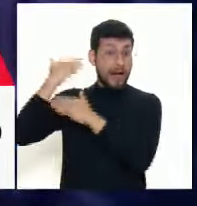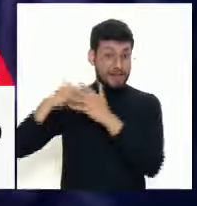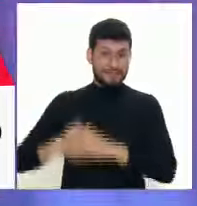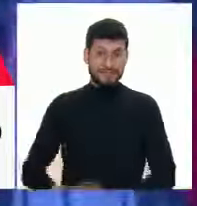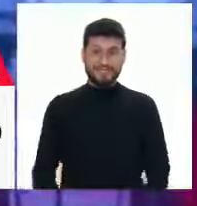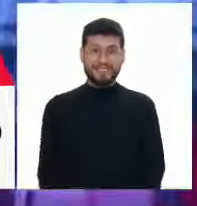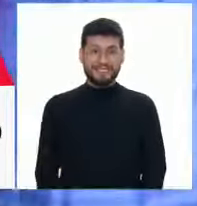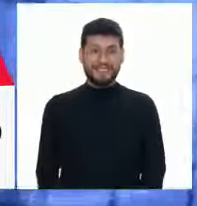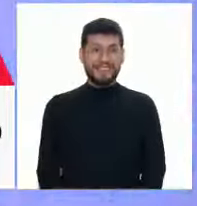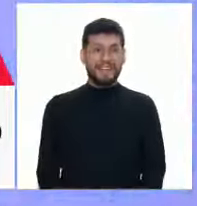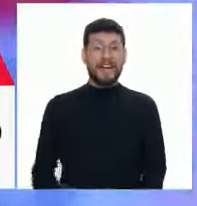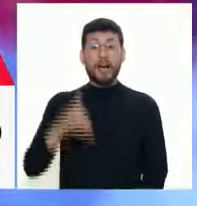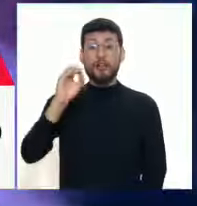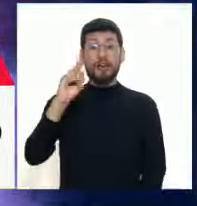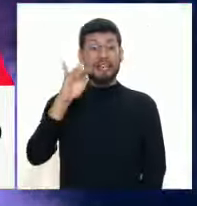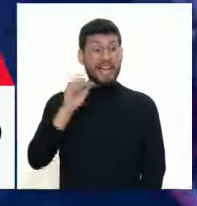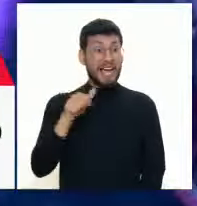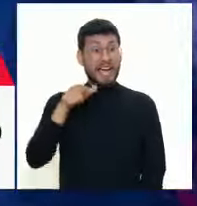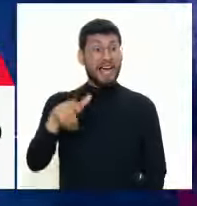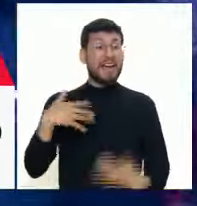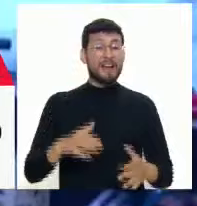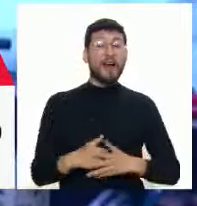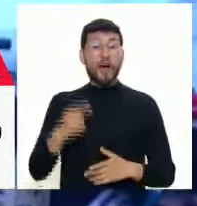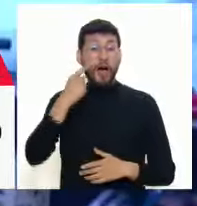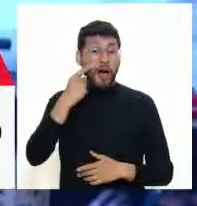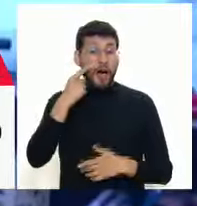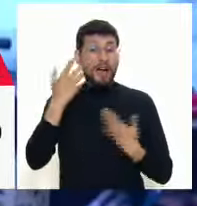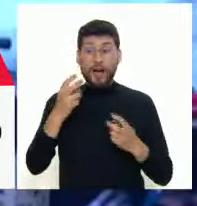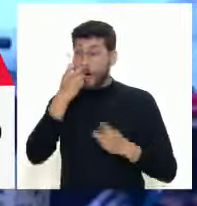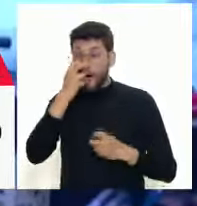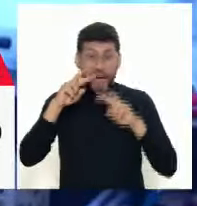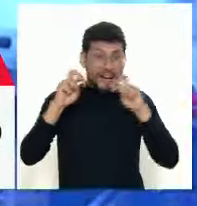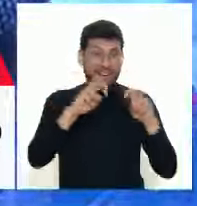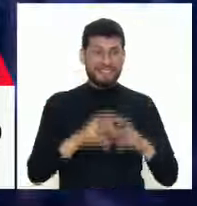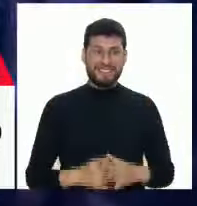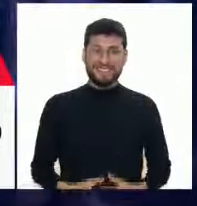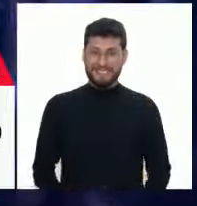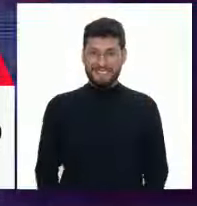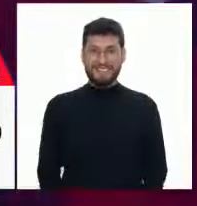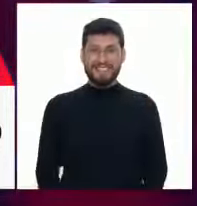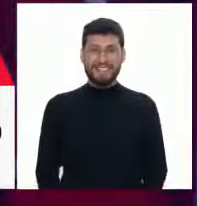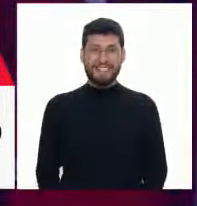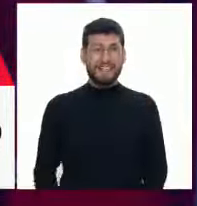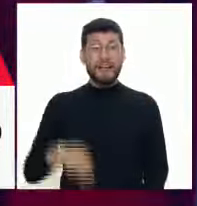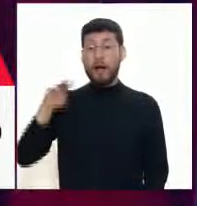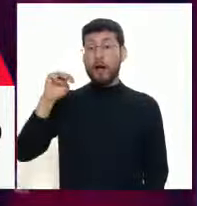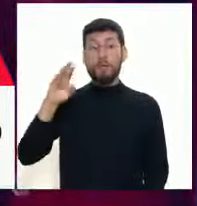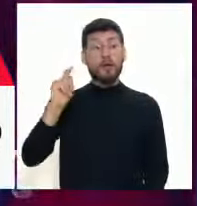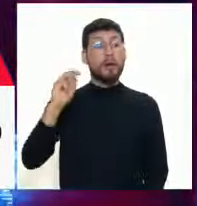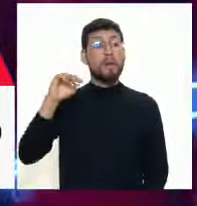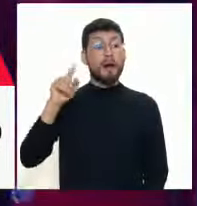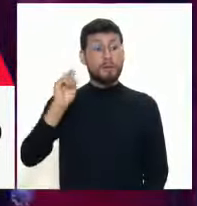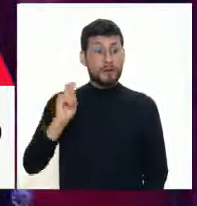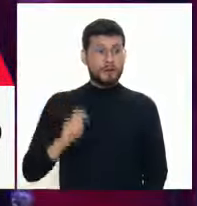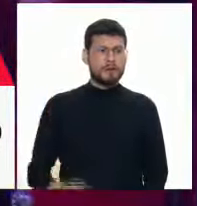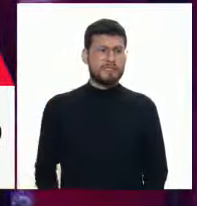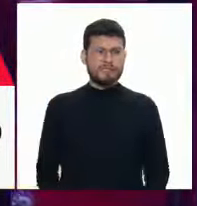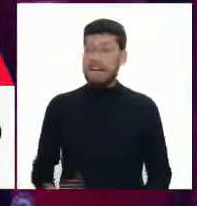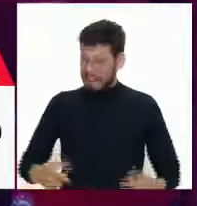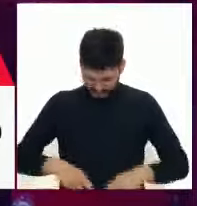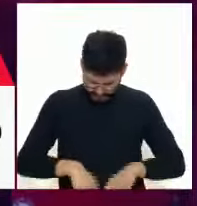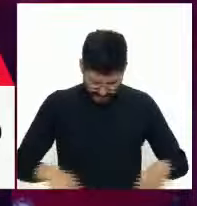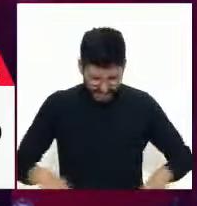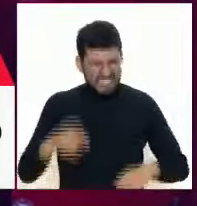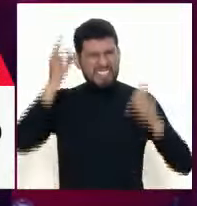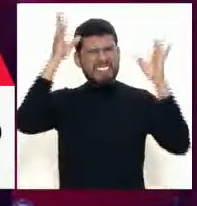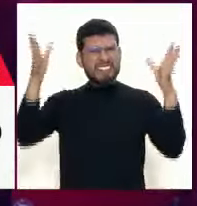Dorotea se arma con conocimiento y curiosidad. ¿Y Blotmapot? Esto de atarse los pies